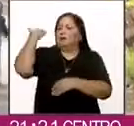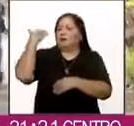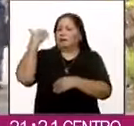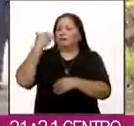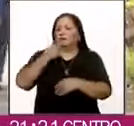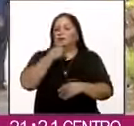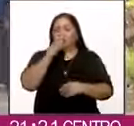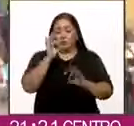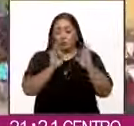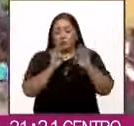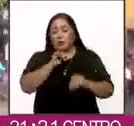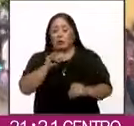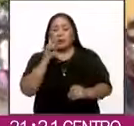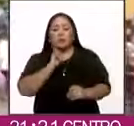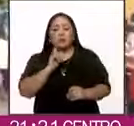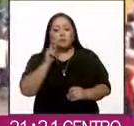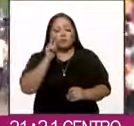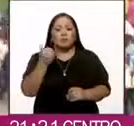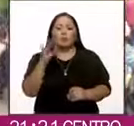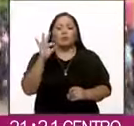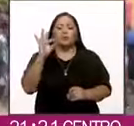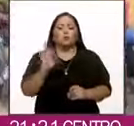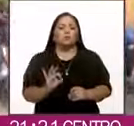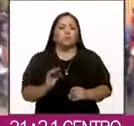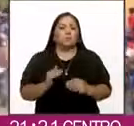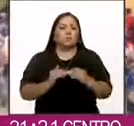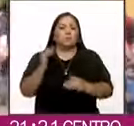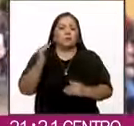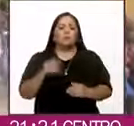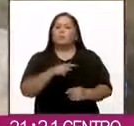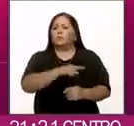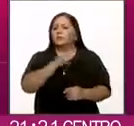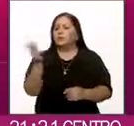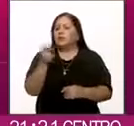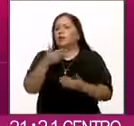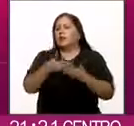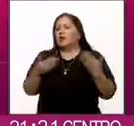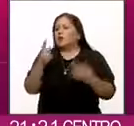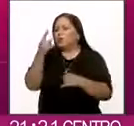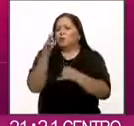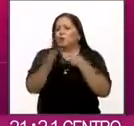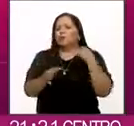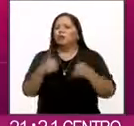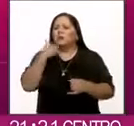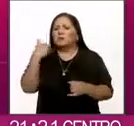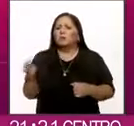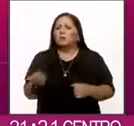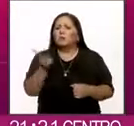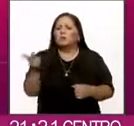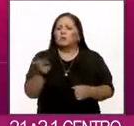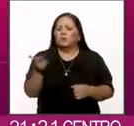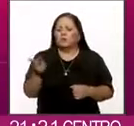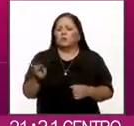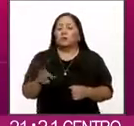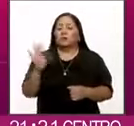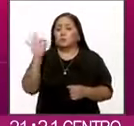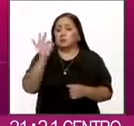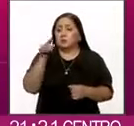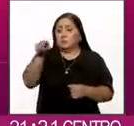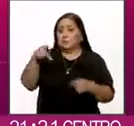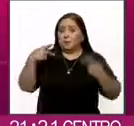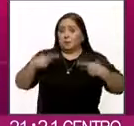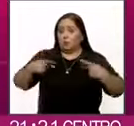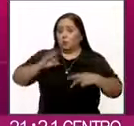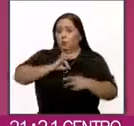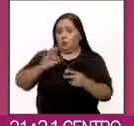pasados. Es decir, el porcentaje de mujeres también rebasa el 40%. Ahora, por último, quisiera preguntarle, ¿cómo se determina si la